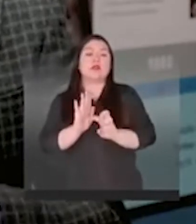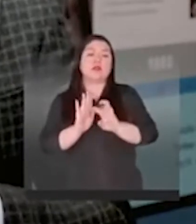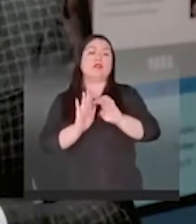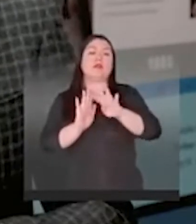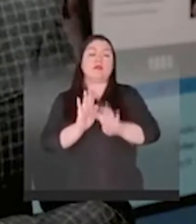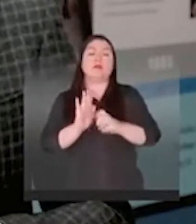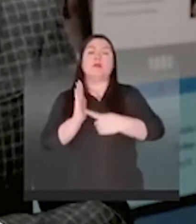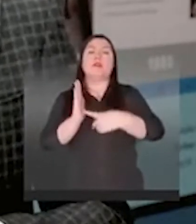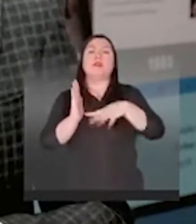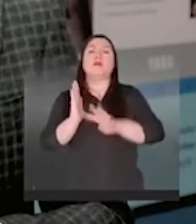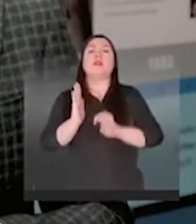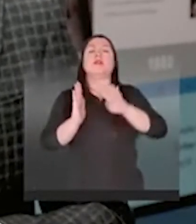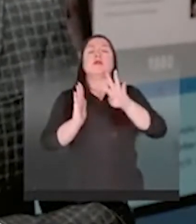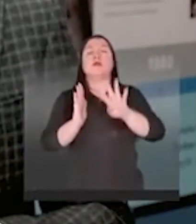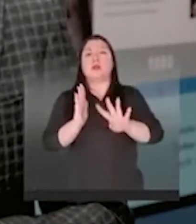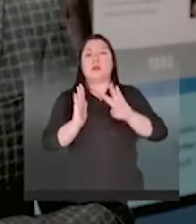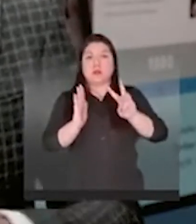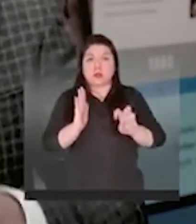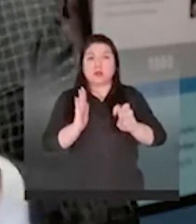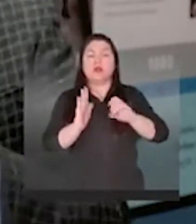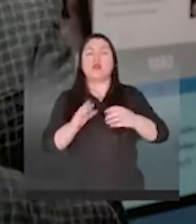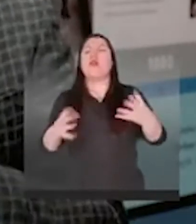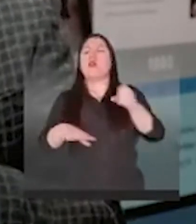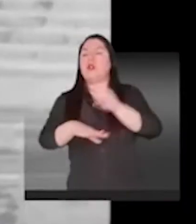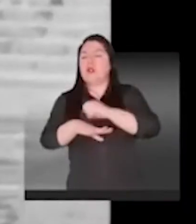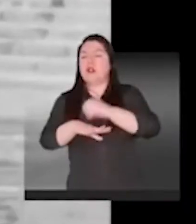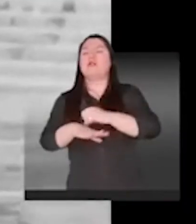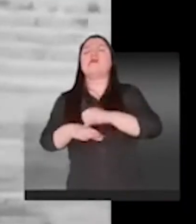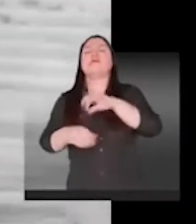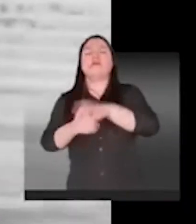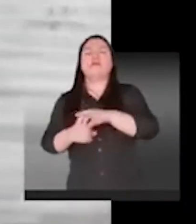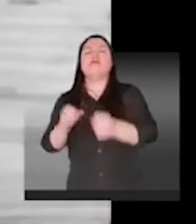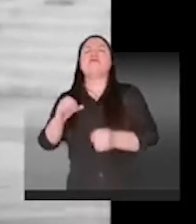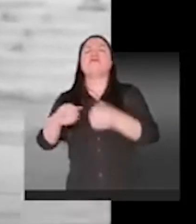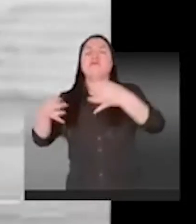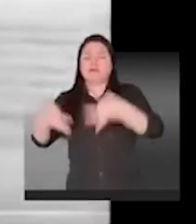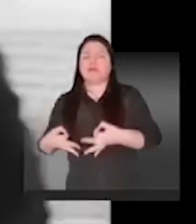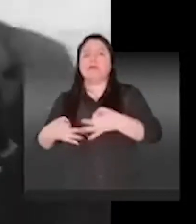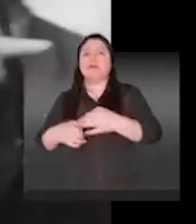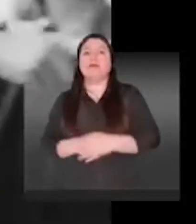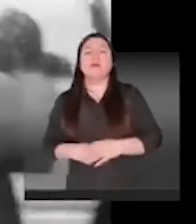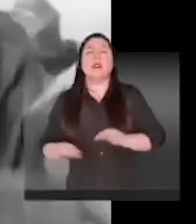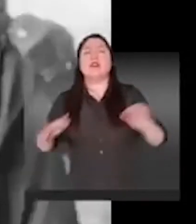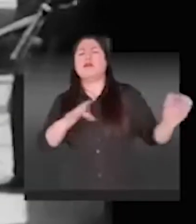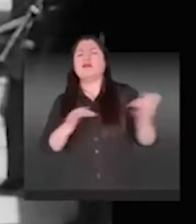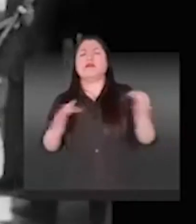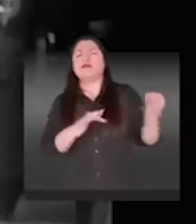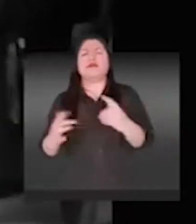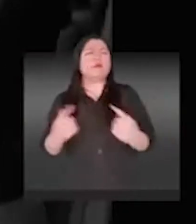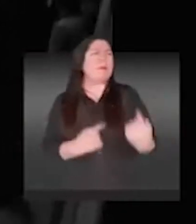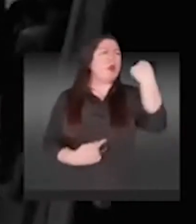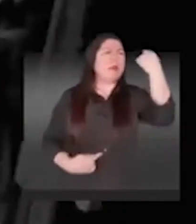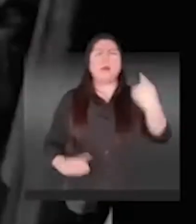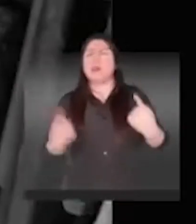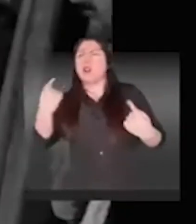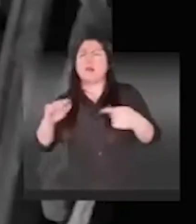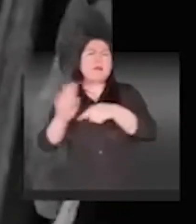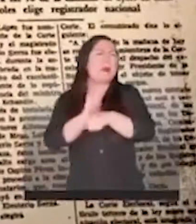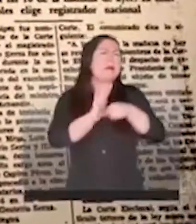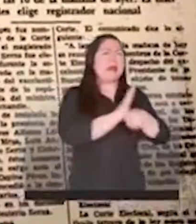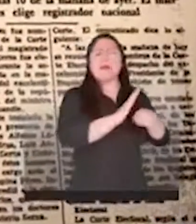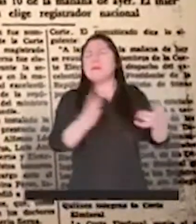Ley 89 de 1948, se consolida la organización electoral. Como parte de la solución a la sangrienta confrontación